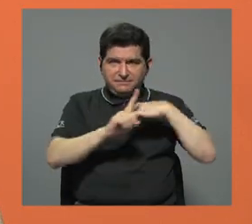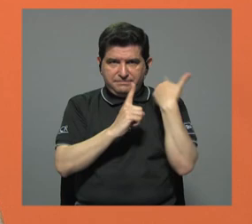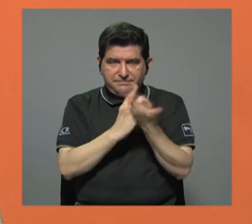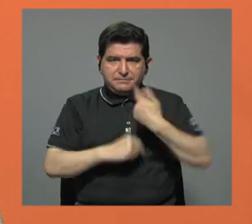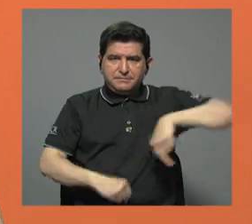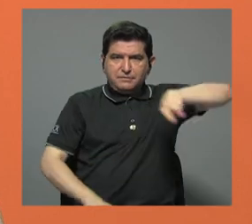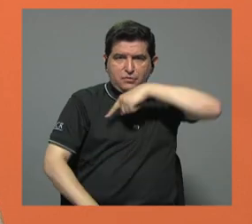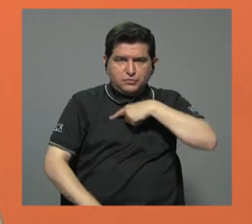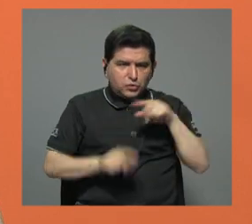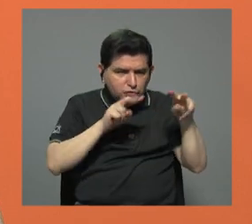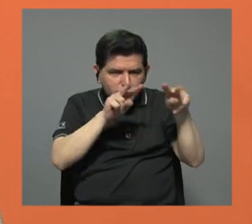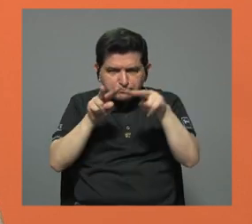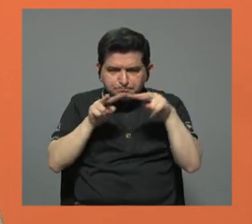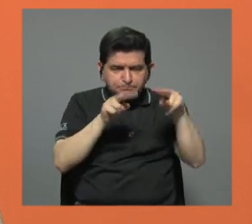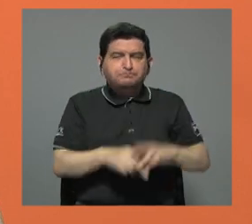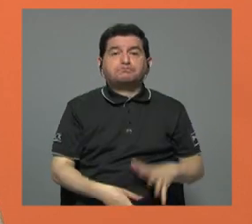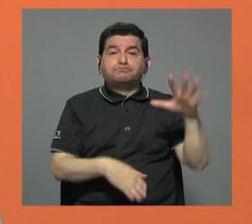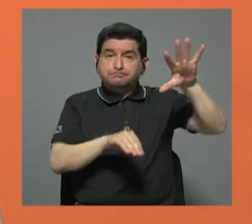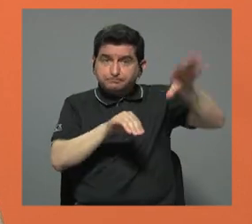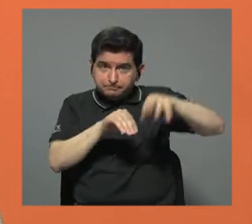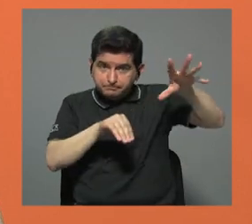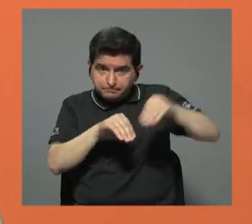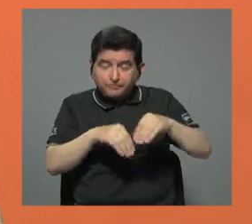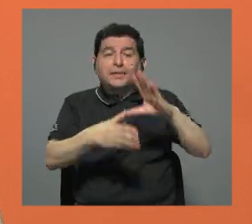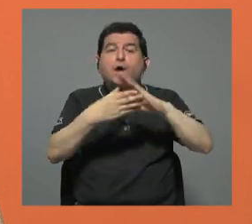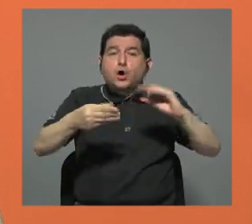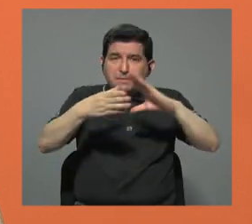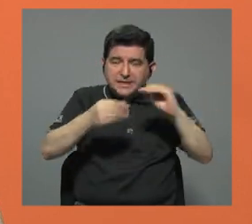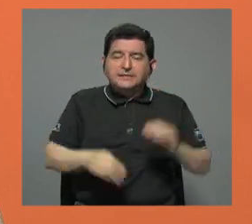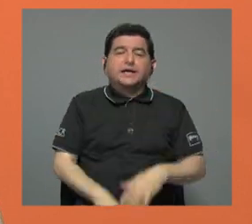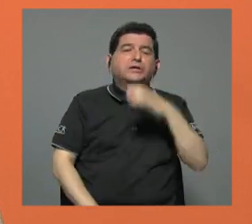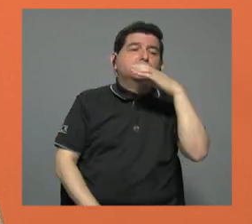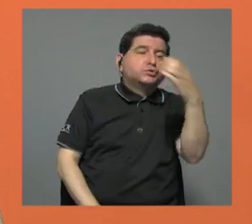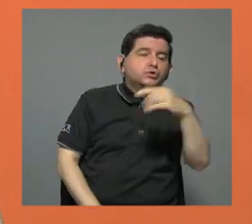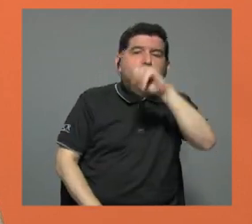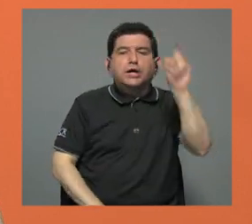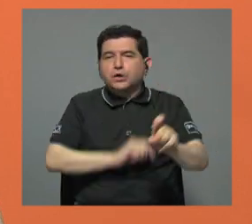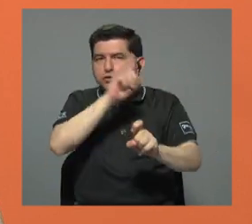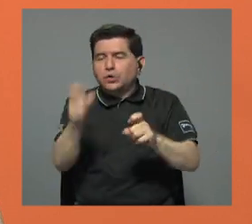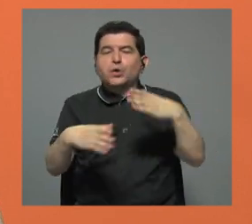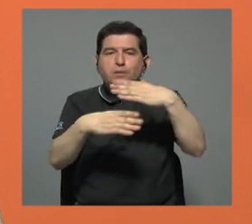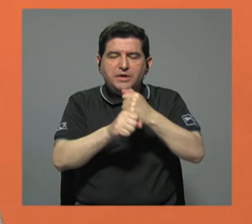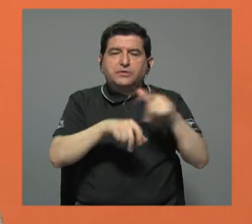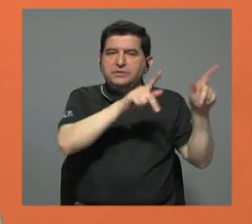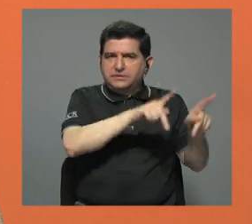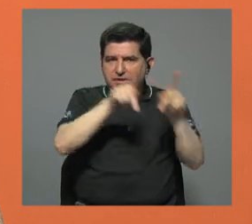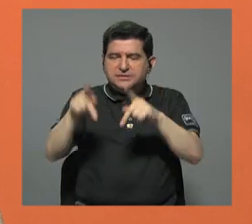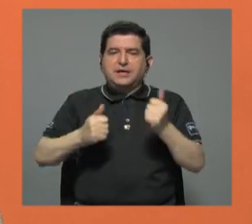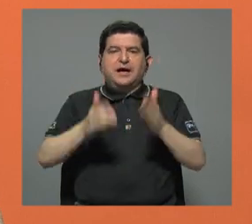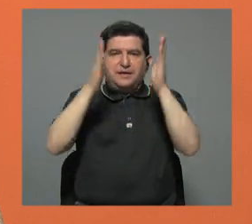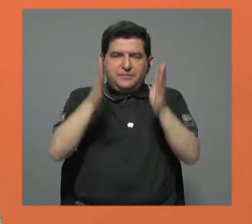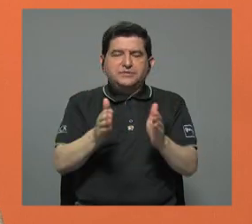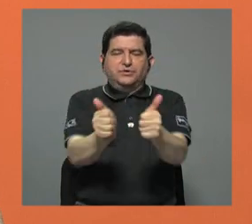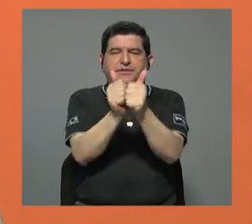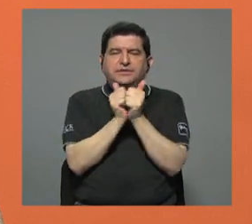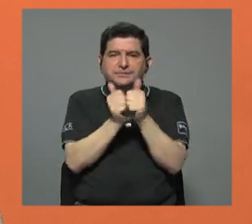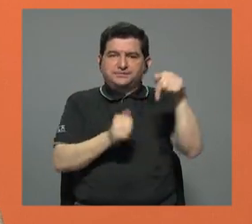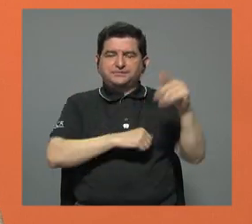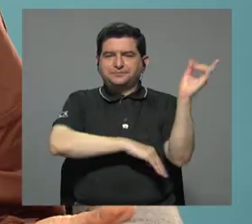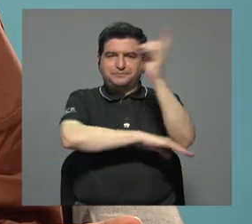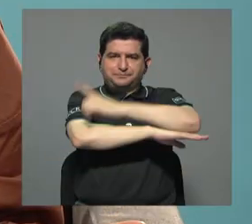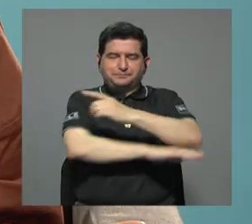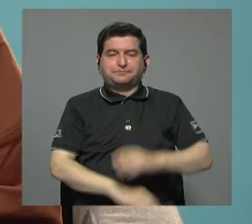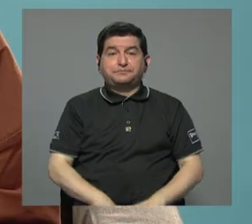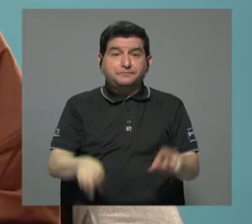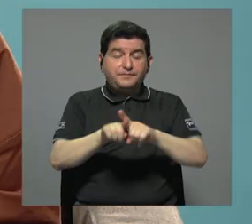estamos monitoreando y obviamente incorporando esos comentarios las sugerencias las preguntas que hacen para las personas candidatas que nos acompañan también que